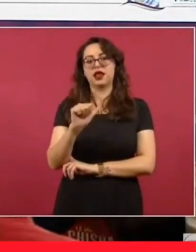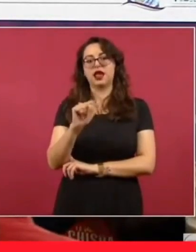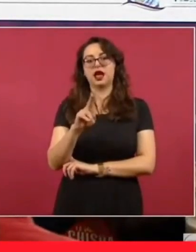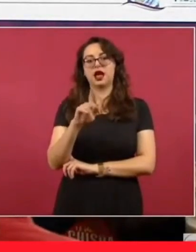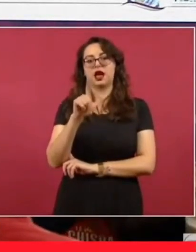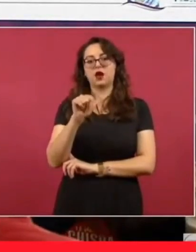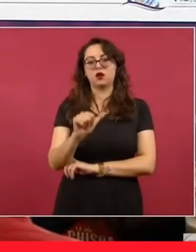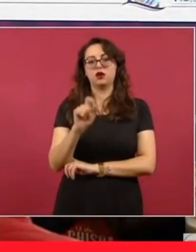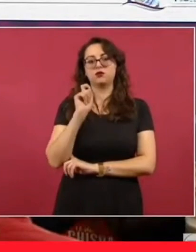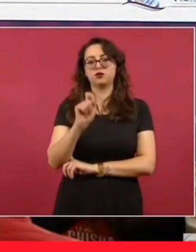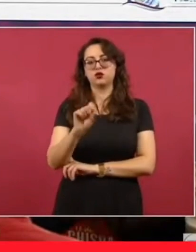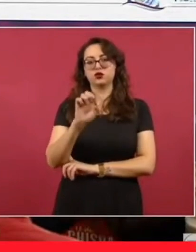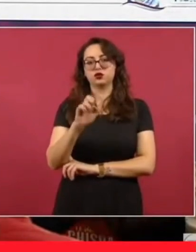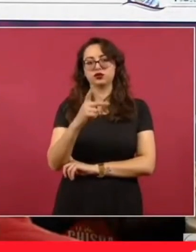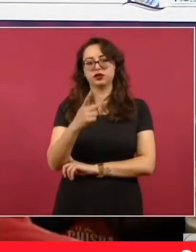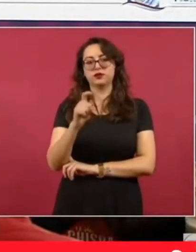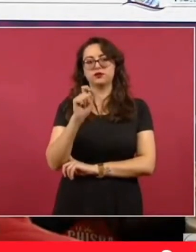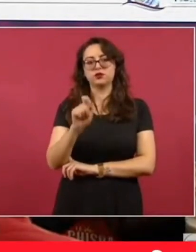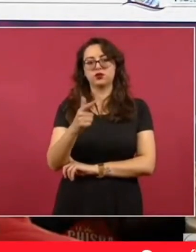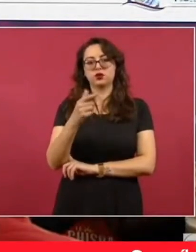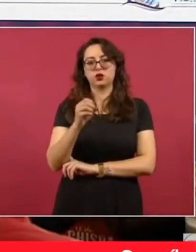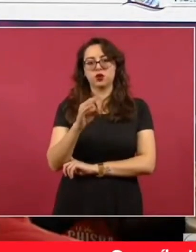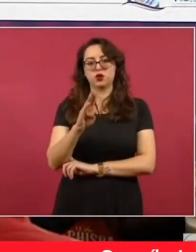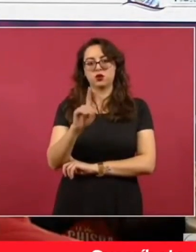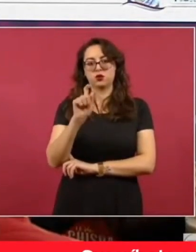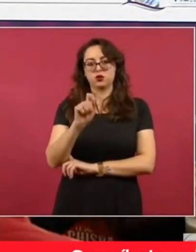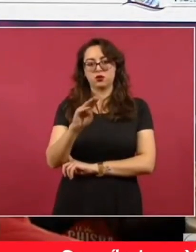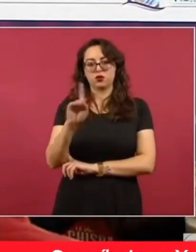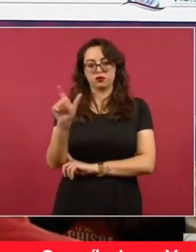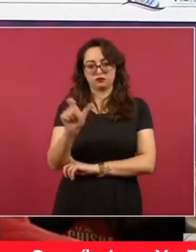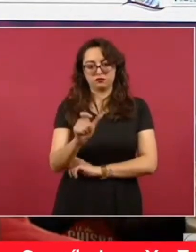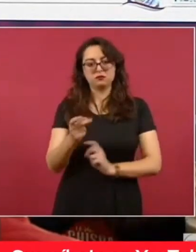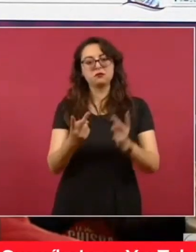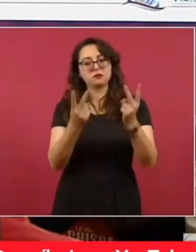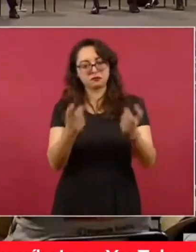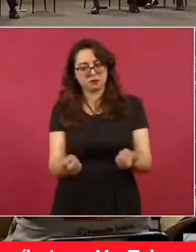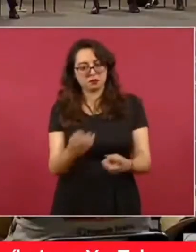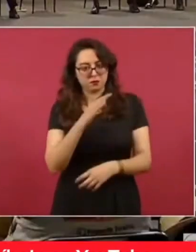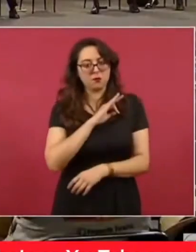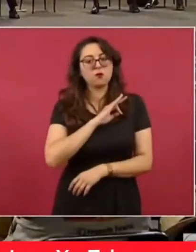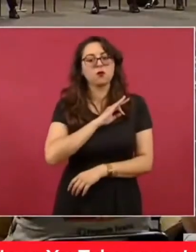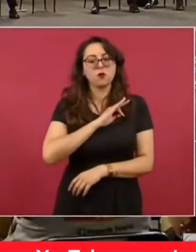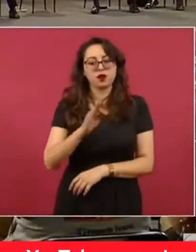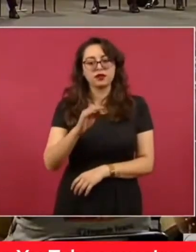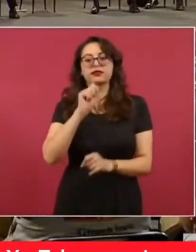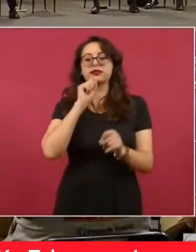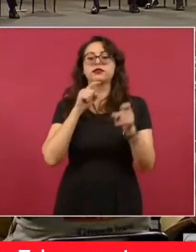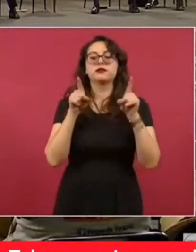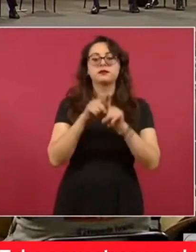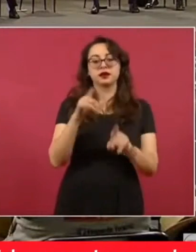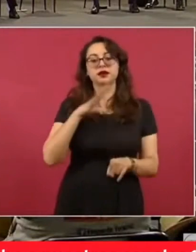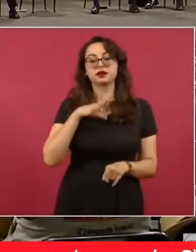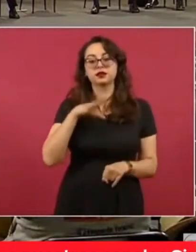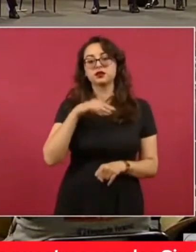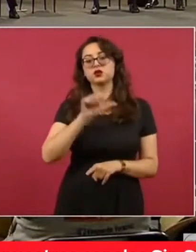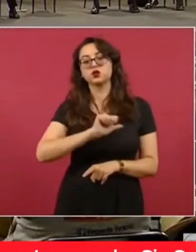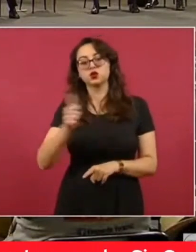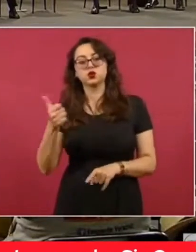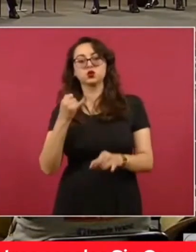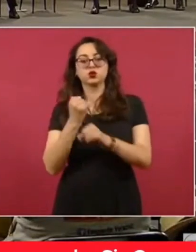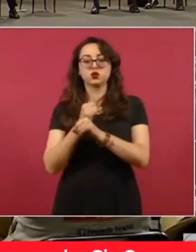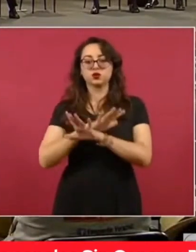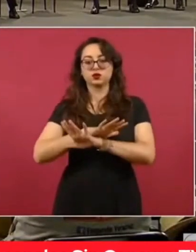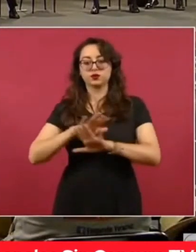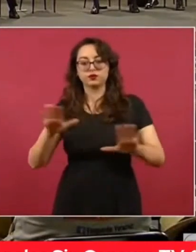estrategienelaula.c.gob.mx. Está ahí. Y tenemos algo más también en el micrositio, y es que como este es un trabajo colectivo entre